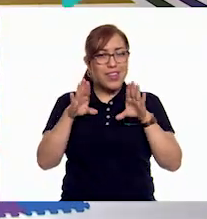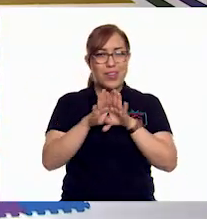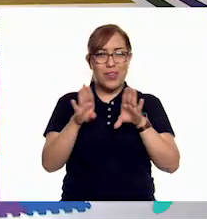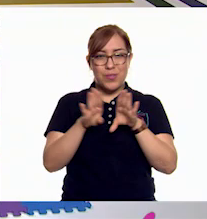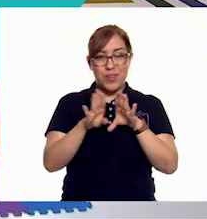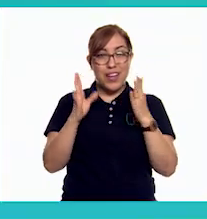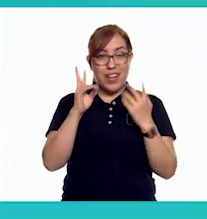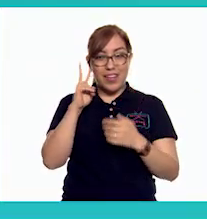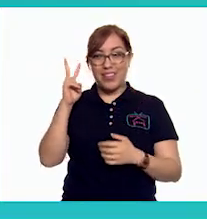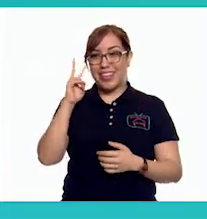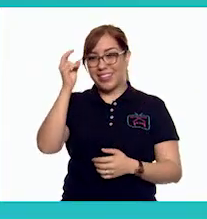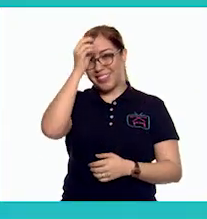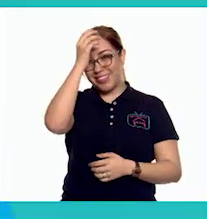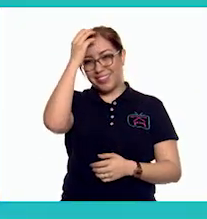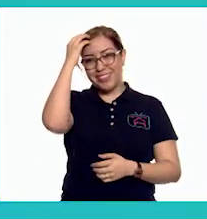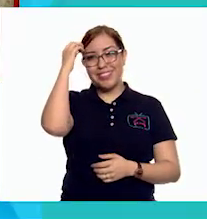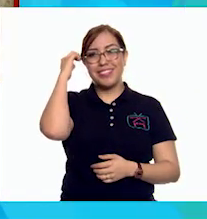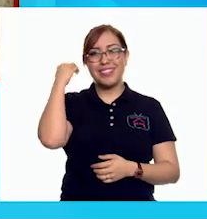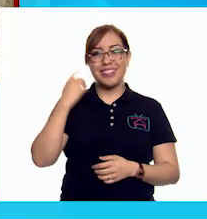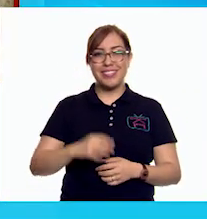los chocholtecos. Vamos a ver.